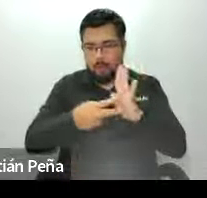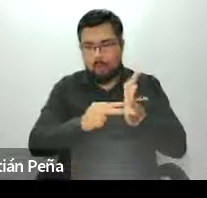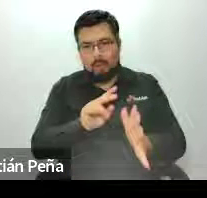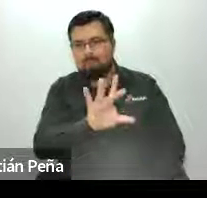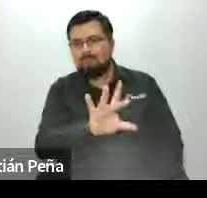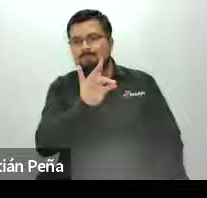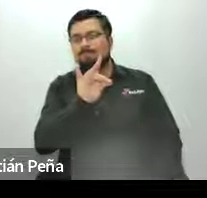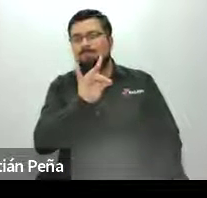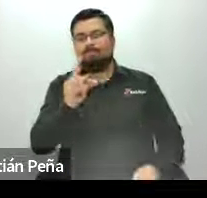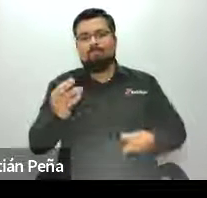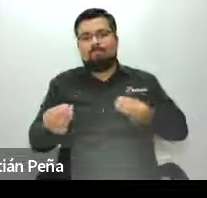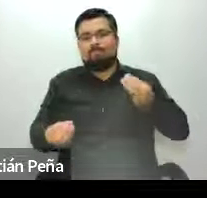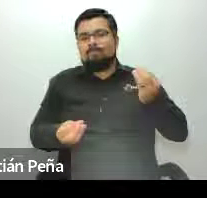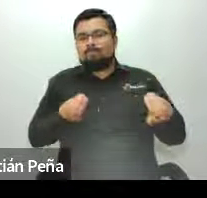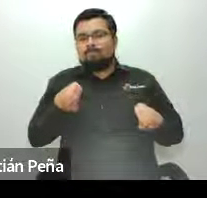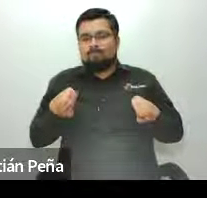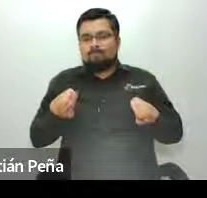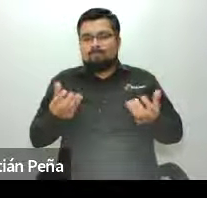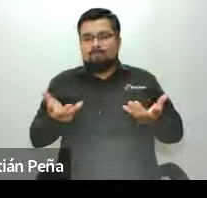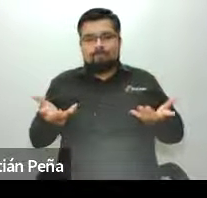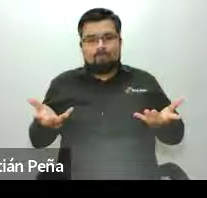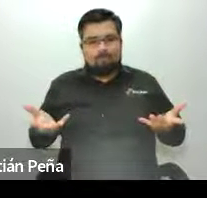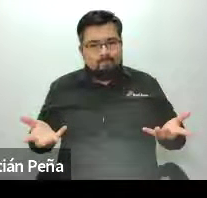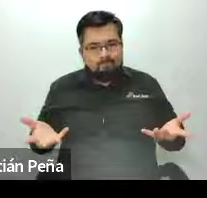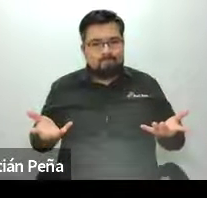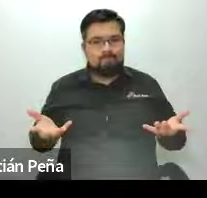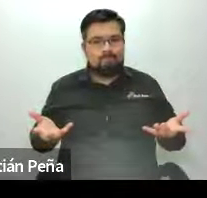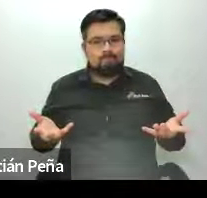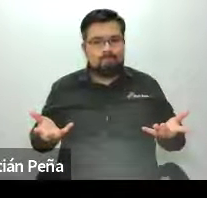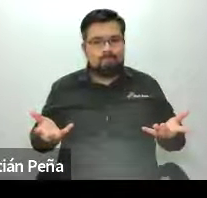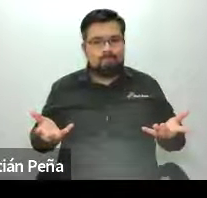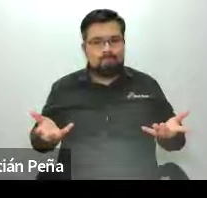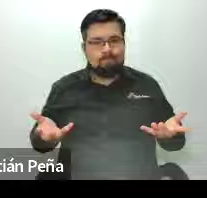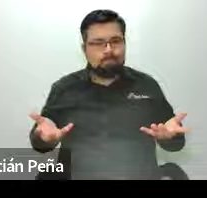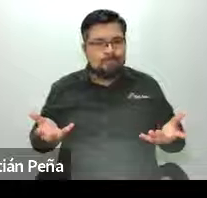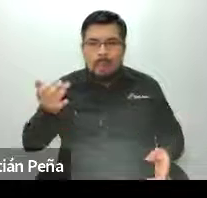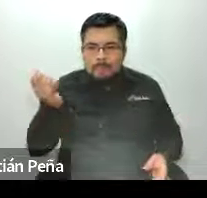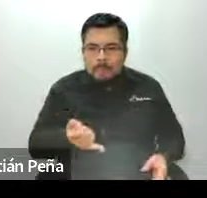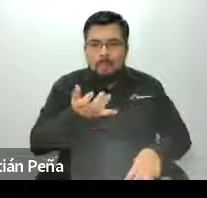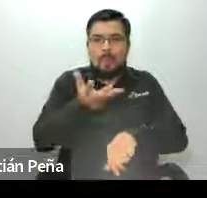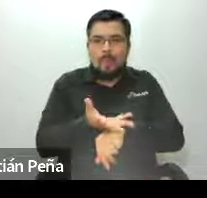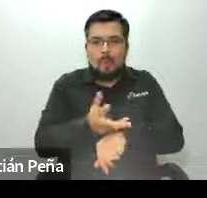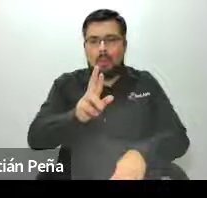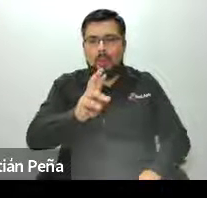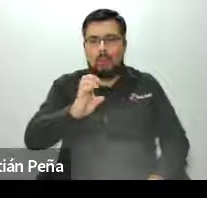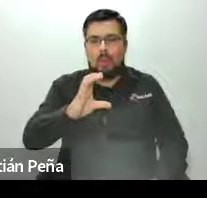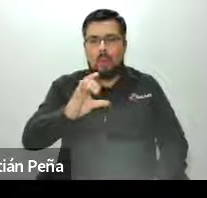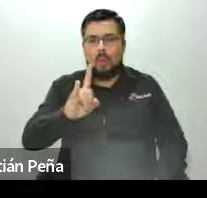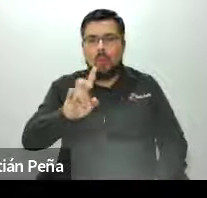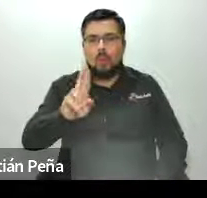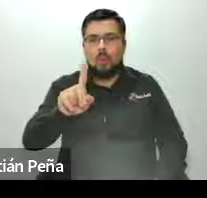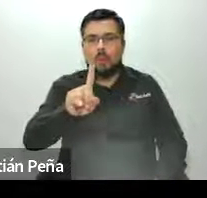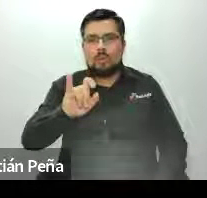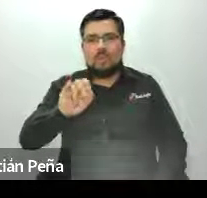siempre encontrabas como que existía una recursividad clara, ¿no? En el sentido de que los objetivos o la